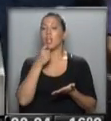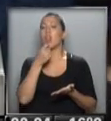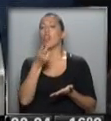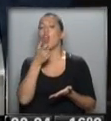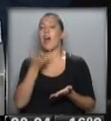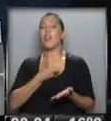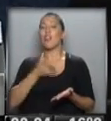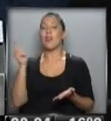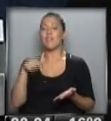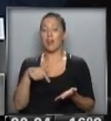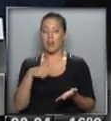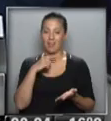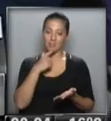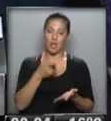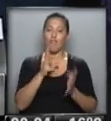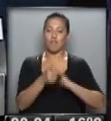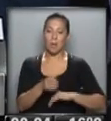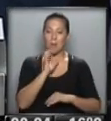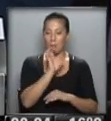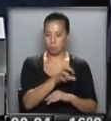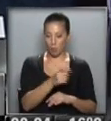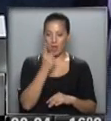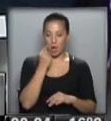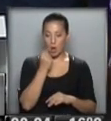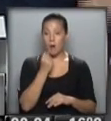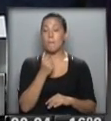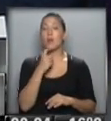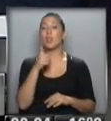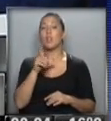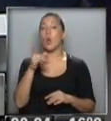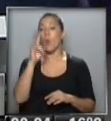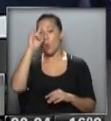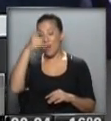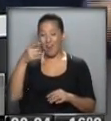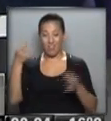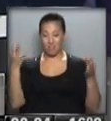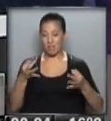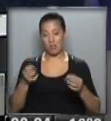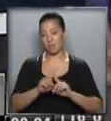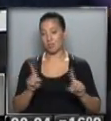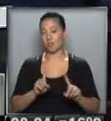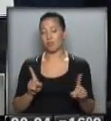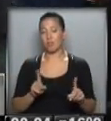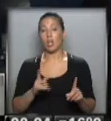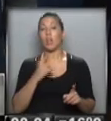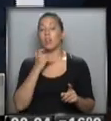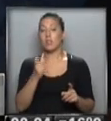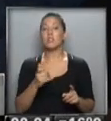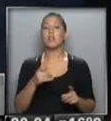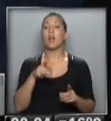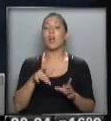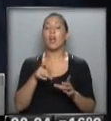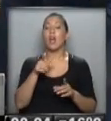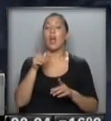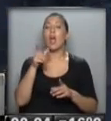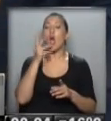dónde viene preguntó Mujica pero aseguró que el Uruguay no es un paraíso fiscal sino todo lo contrario en este sentido puso en duda